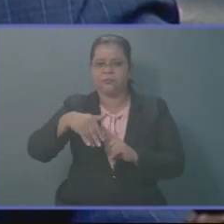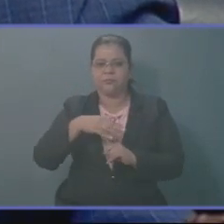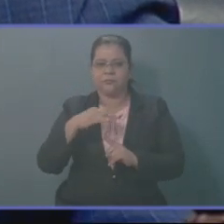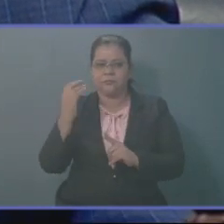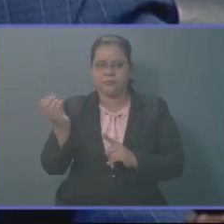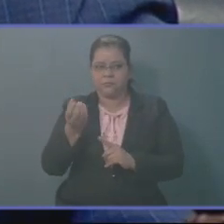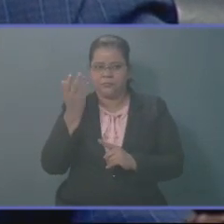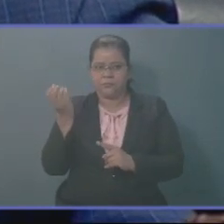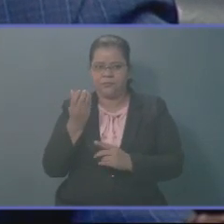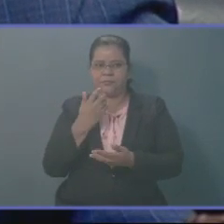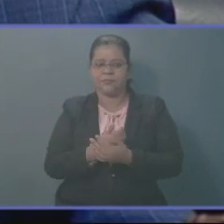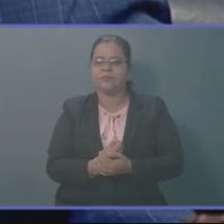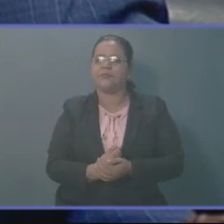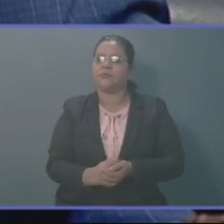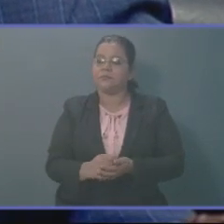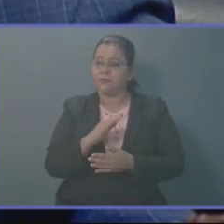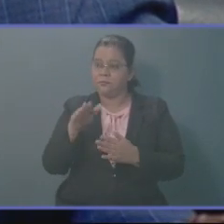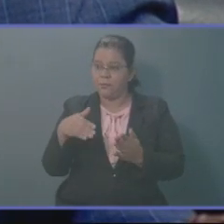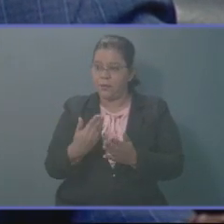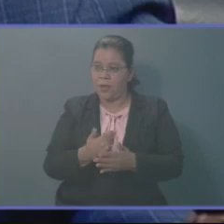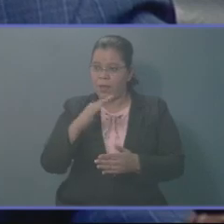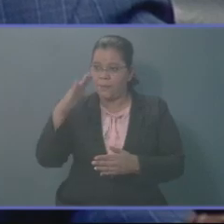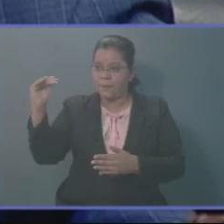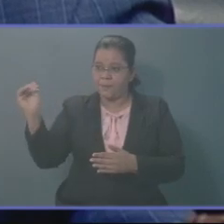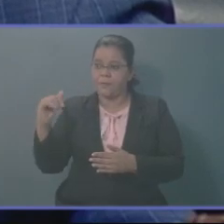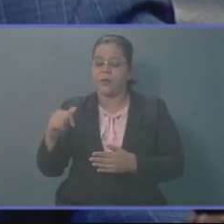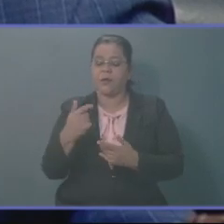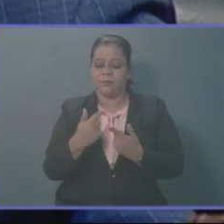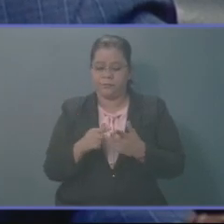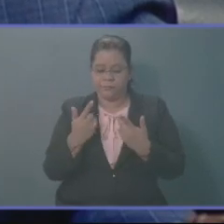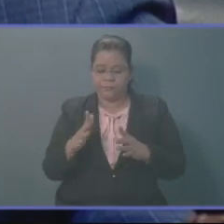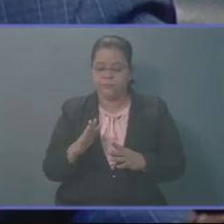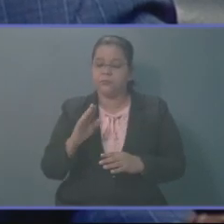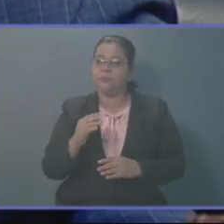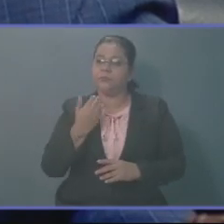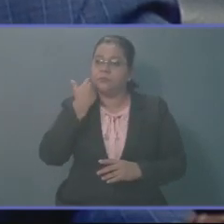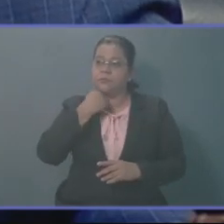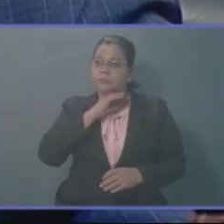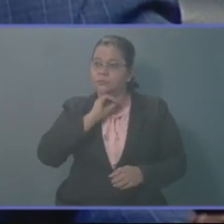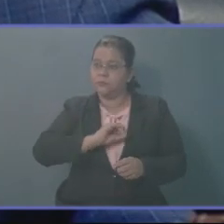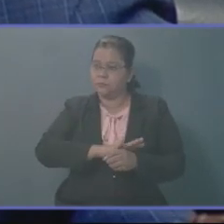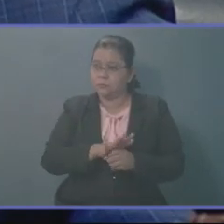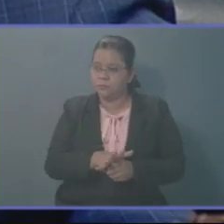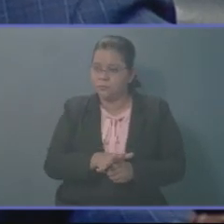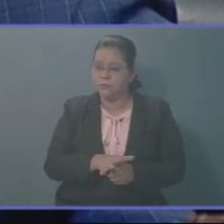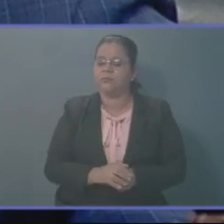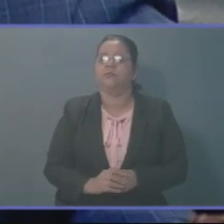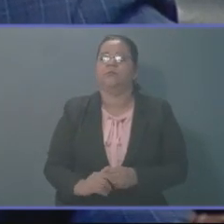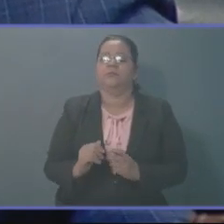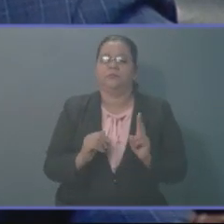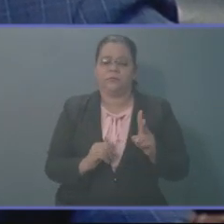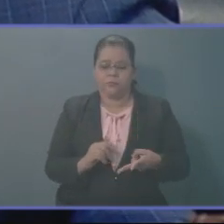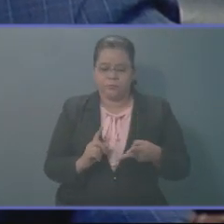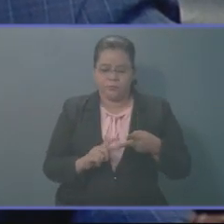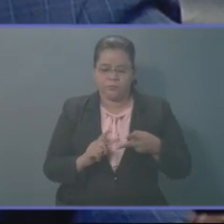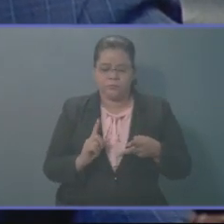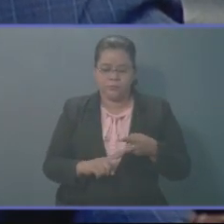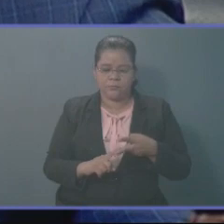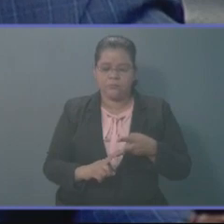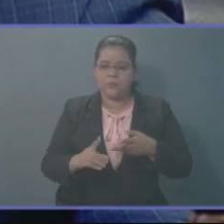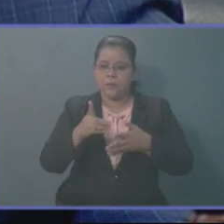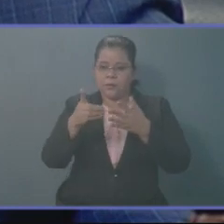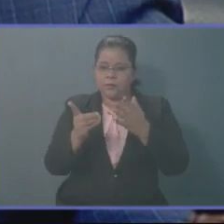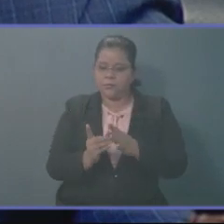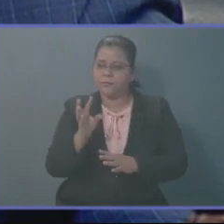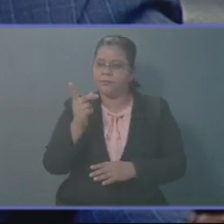y desastre natural en todo el territorio de la República a raíz de la pandemia COVID-19. 2. Que por decreto